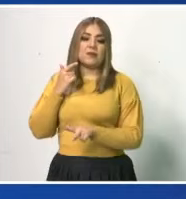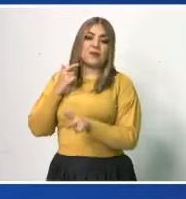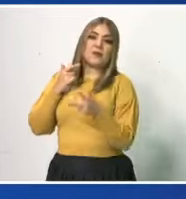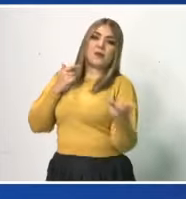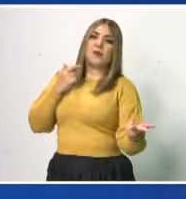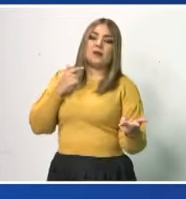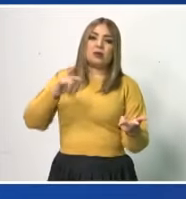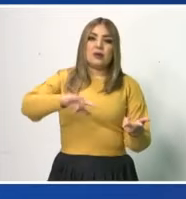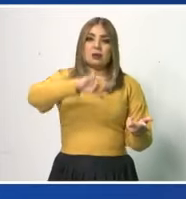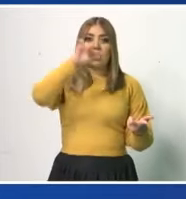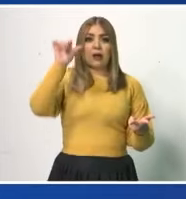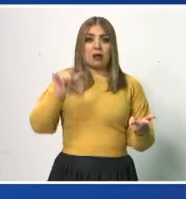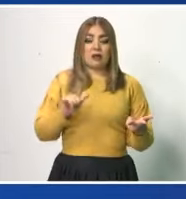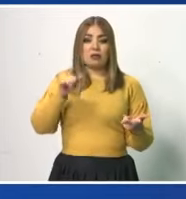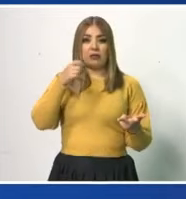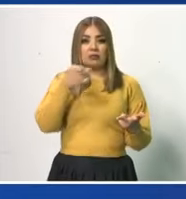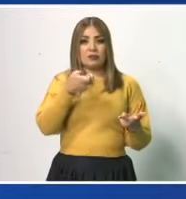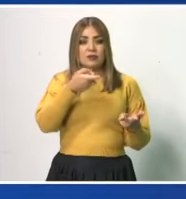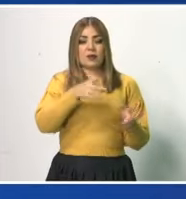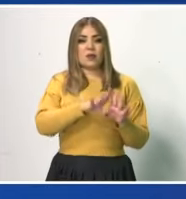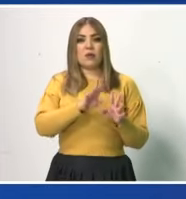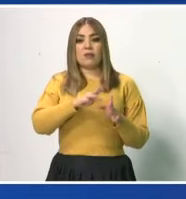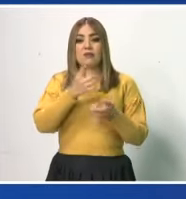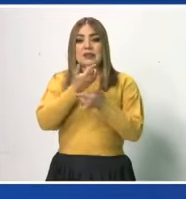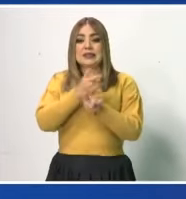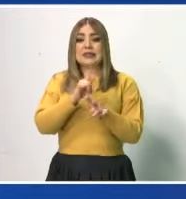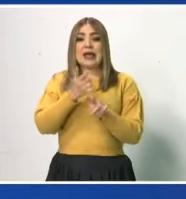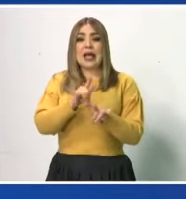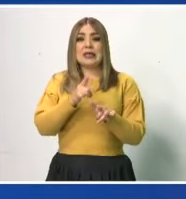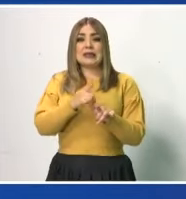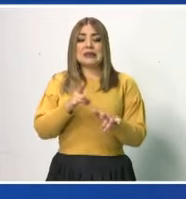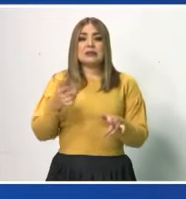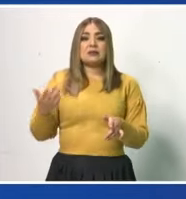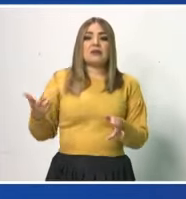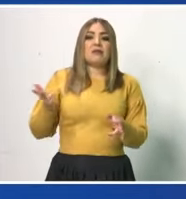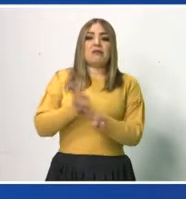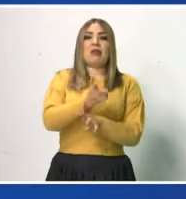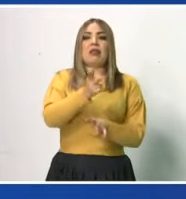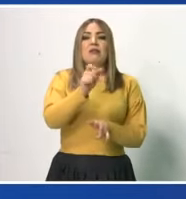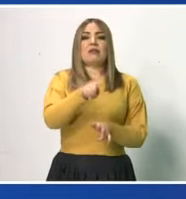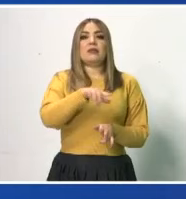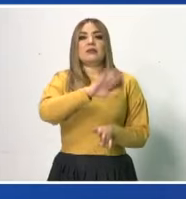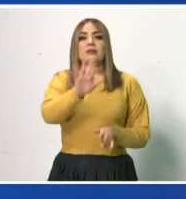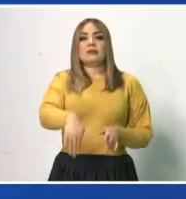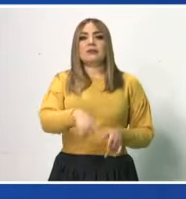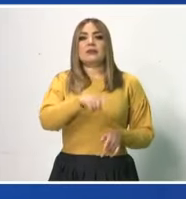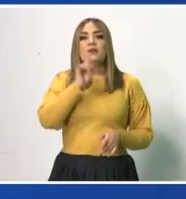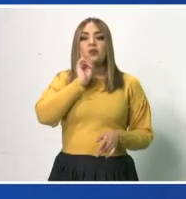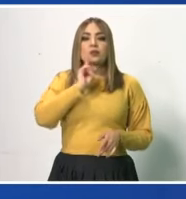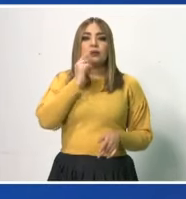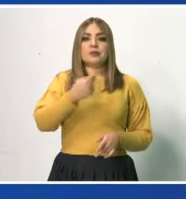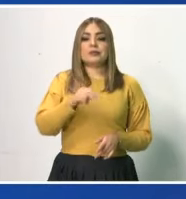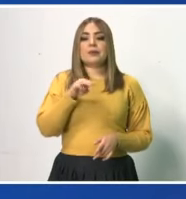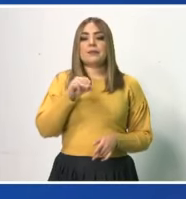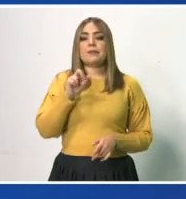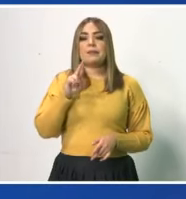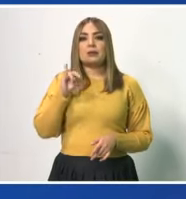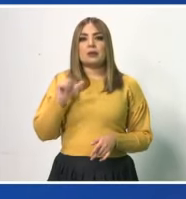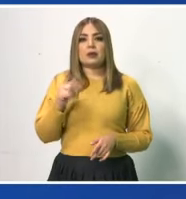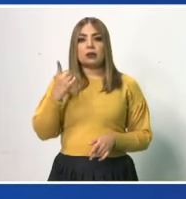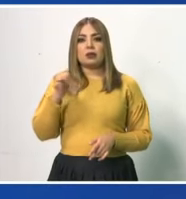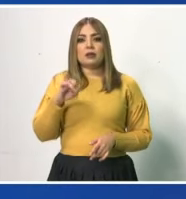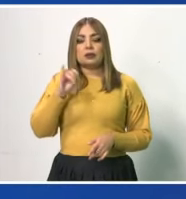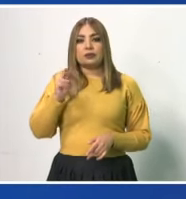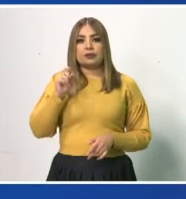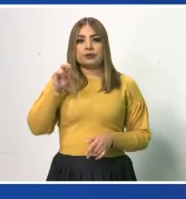impactó o fue impactado por el conductor de un taxi en el lugar falleció la mujer identificada como María de Jesús y paramédicos de la Cruz